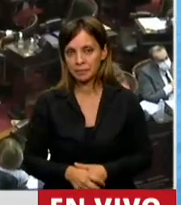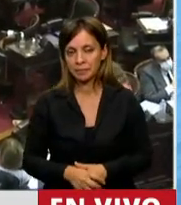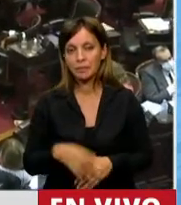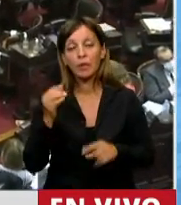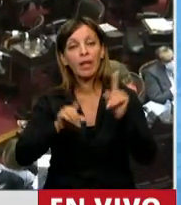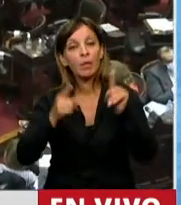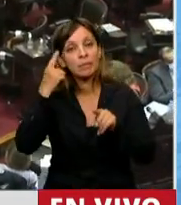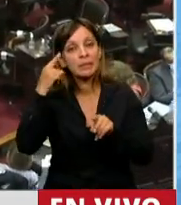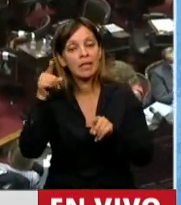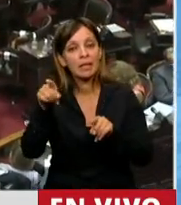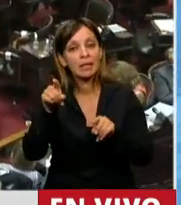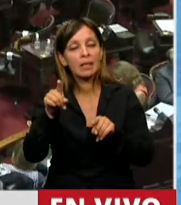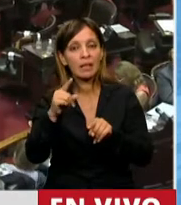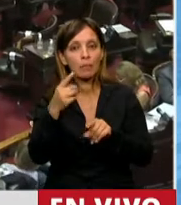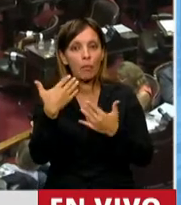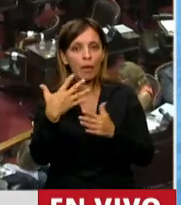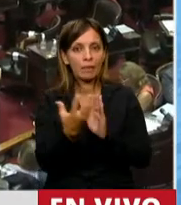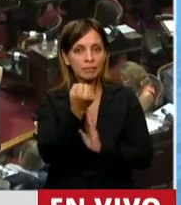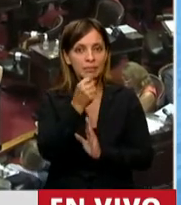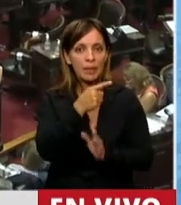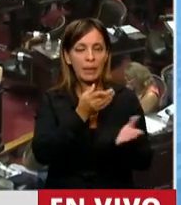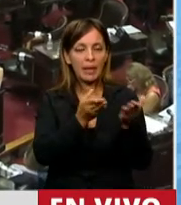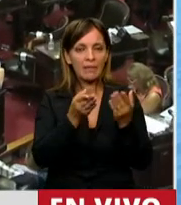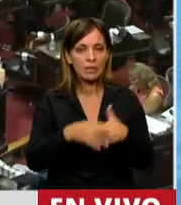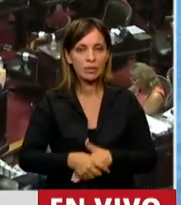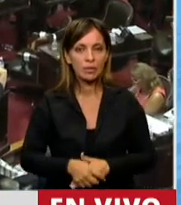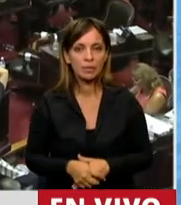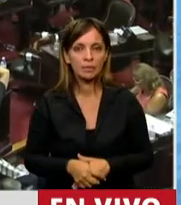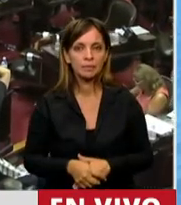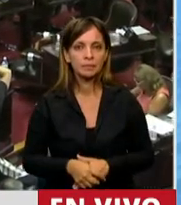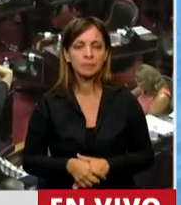derecho a percibir el beneficio.